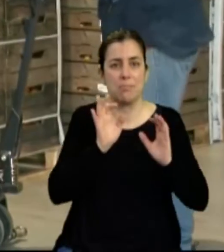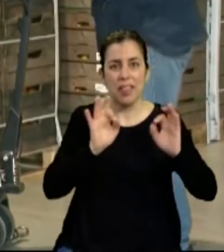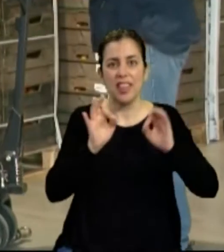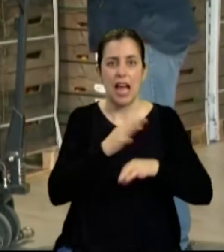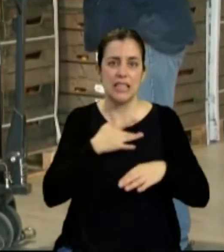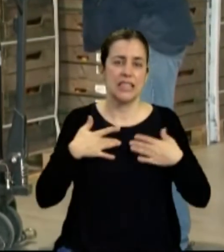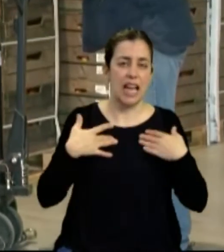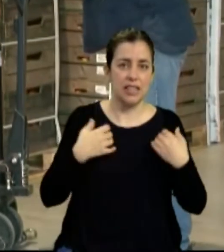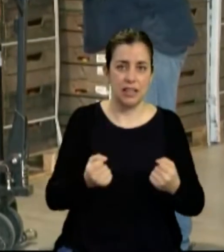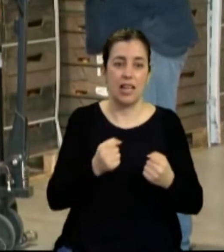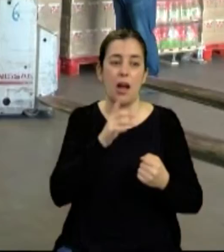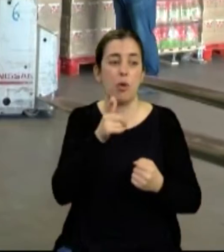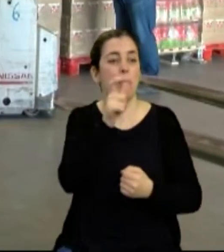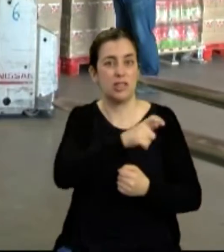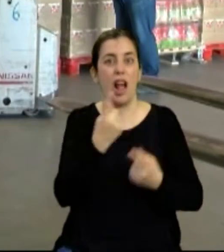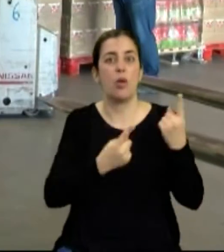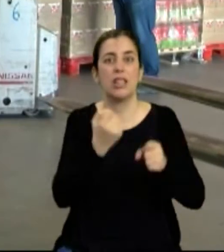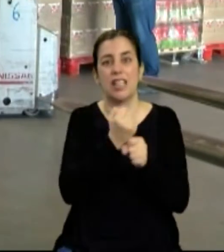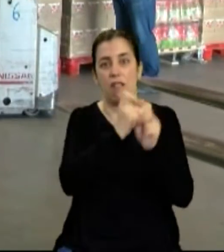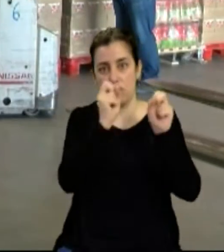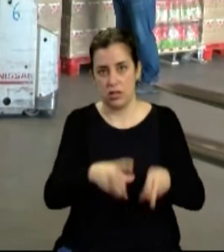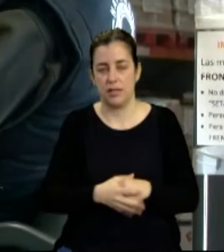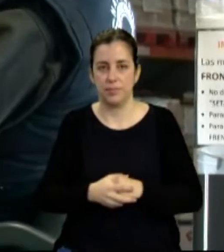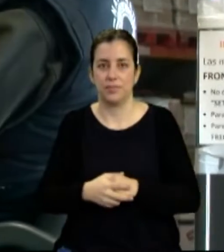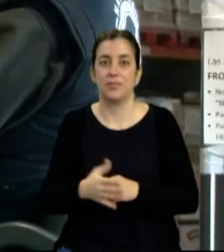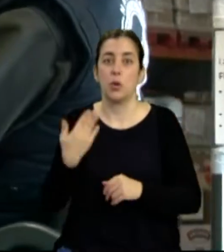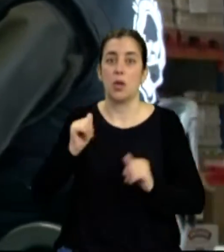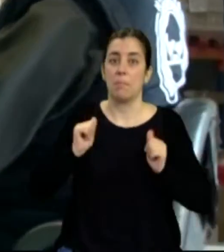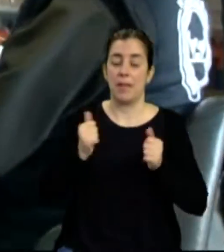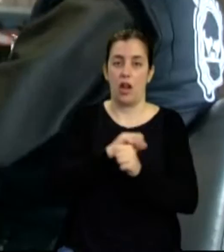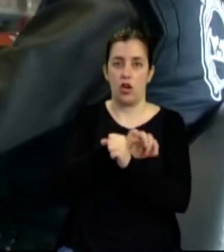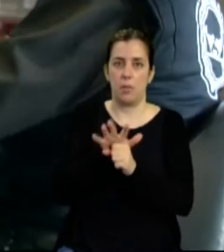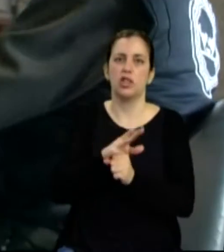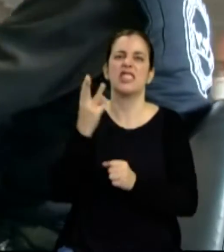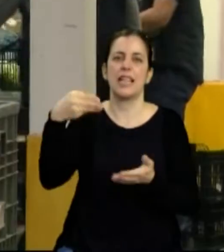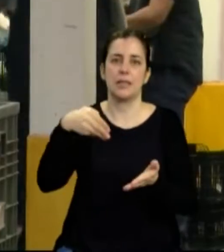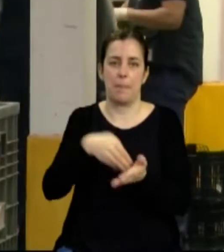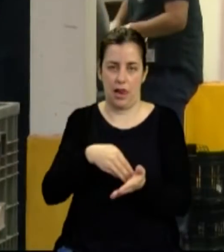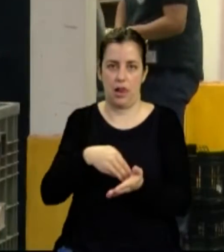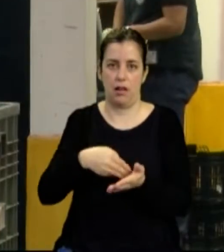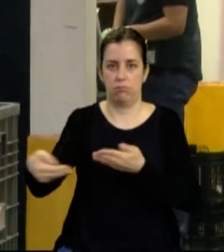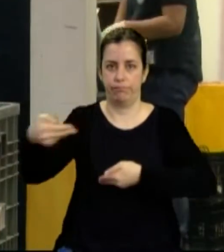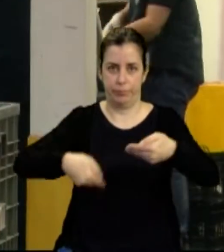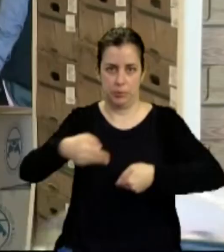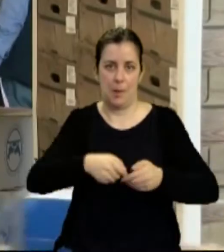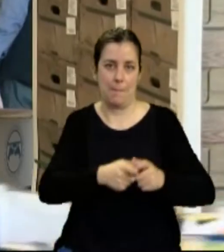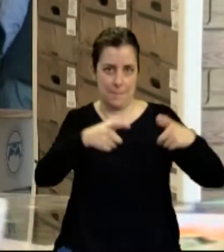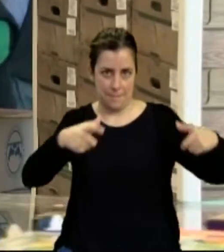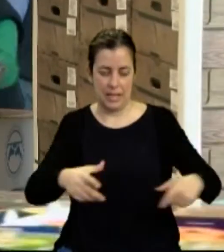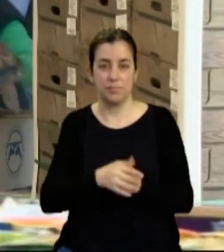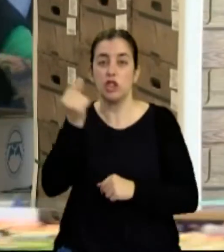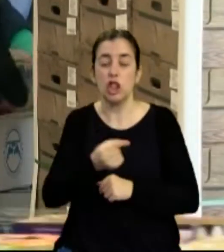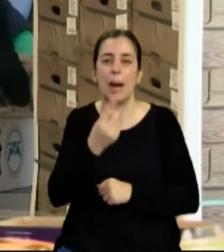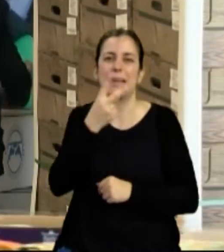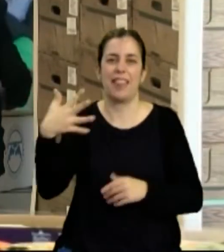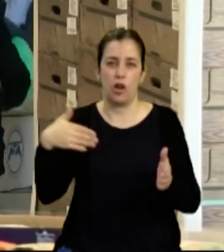sin trabajo. Desde el inicio de la pandemia hay 3.000 nuevos solicitantes. Atienden a un total de 25.000 personas. Por eso piden colaboración